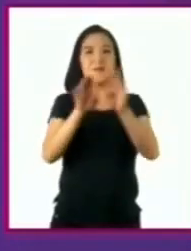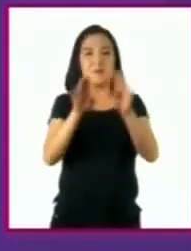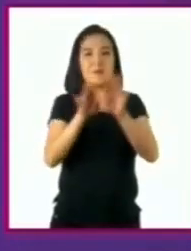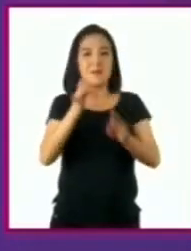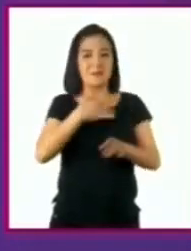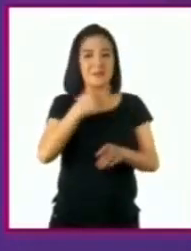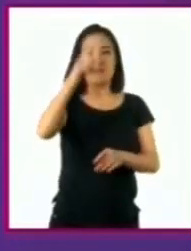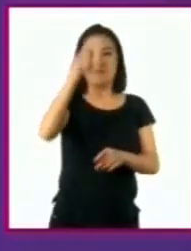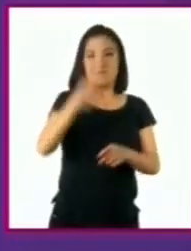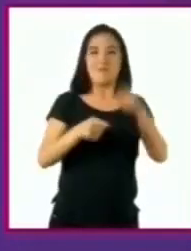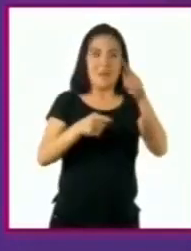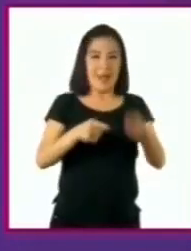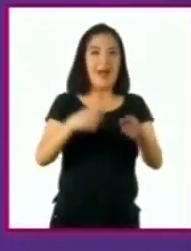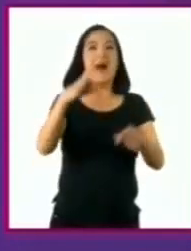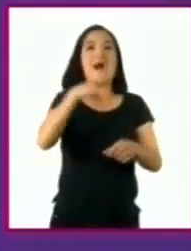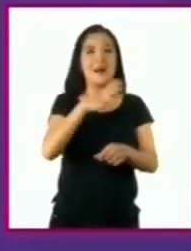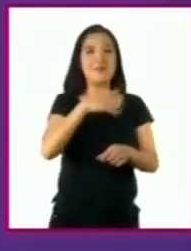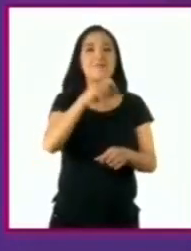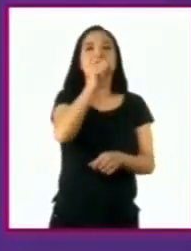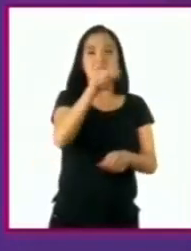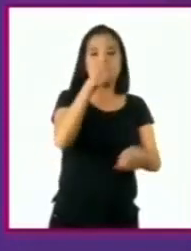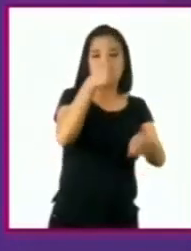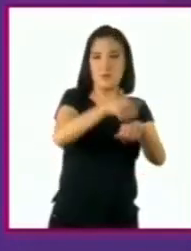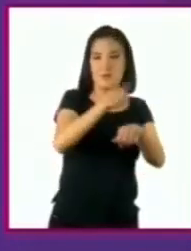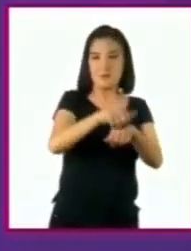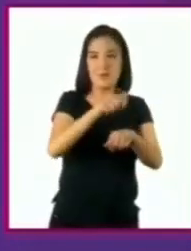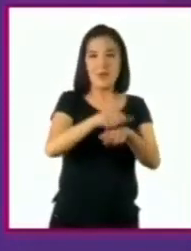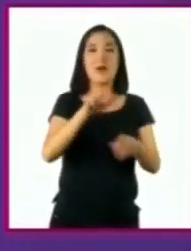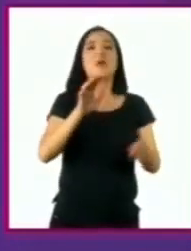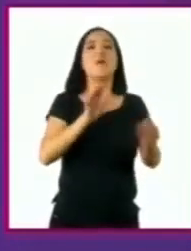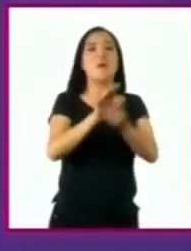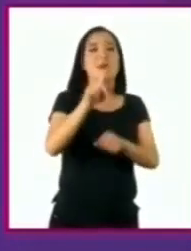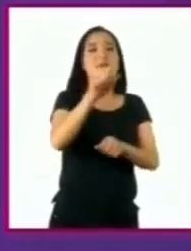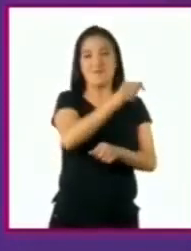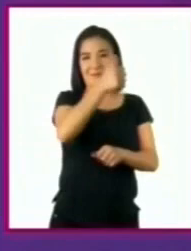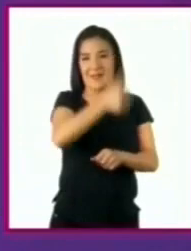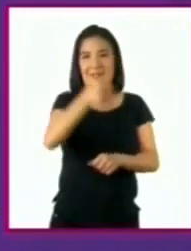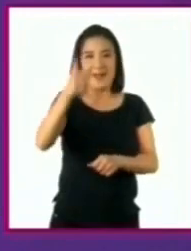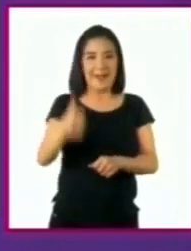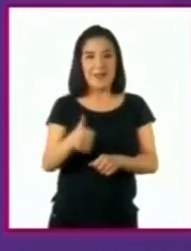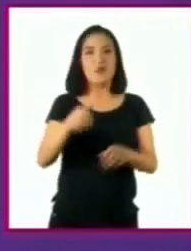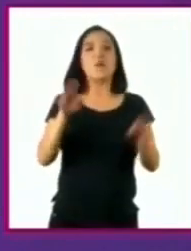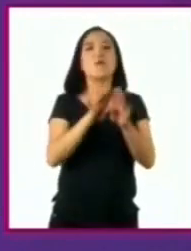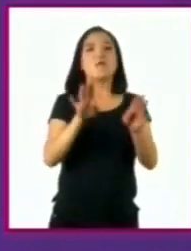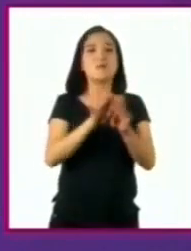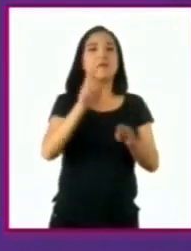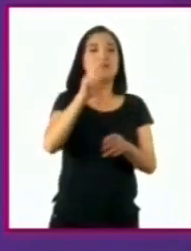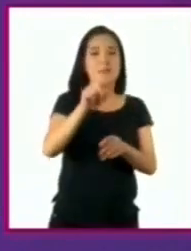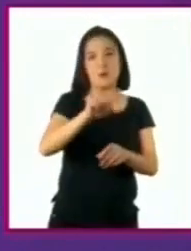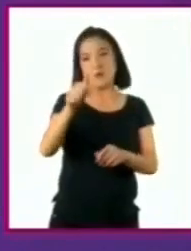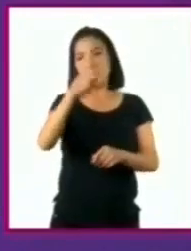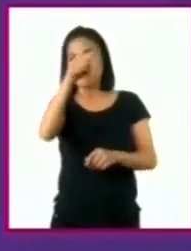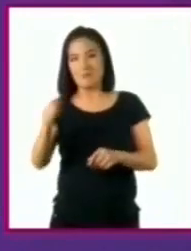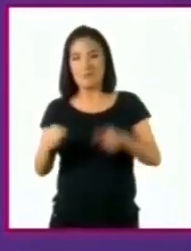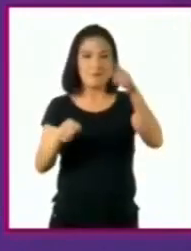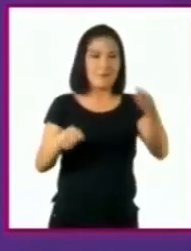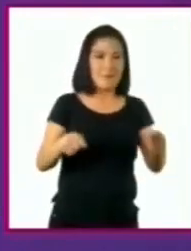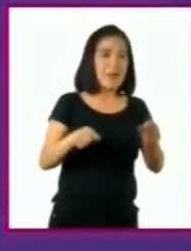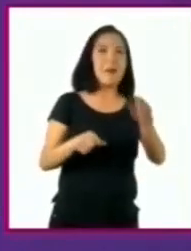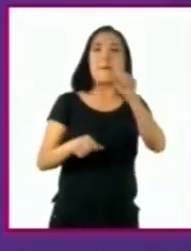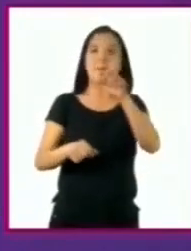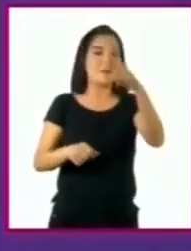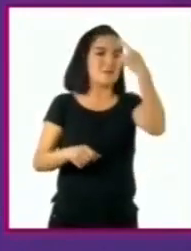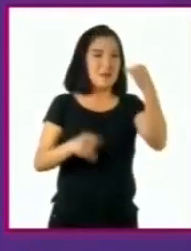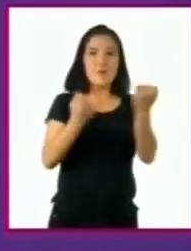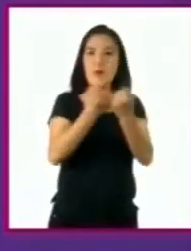rectas son proporcionales a las medidas de los segmentos correspondientes delimitados en la otra recta, con la misma razón